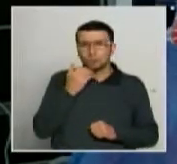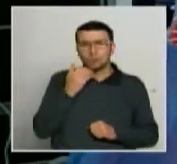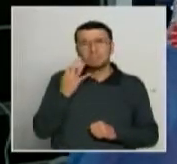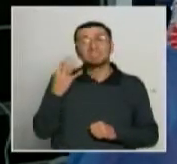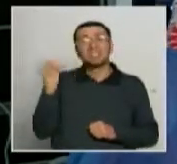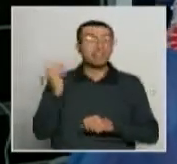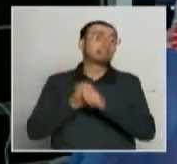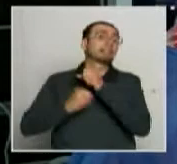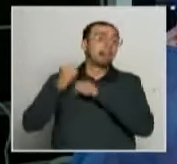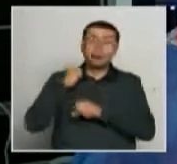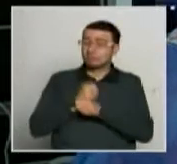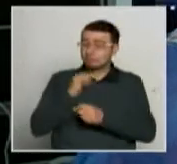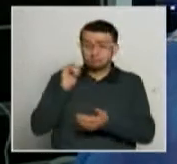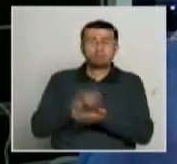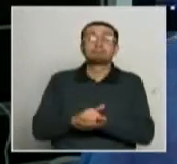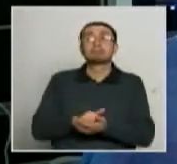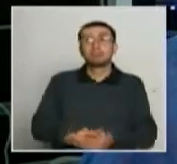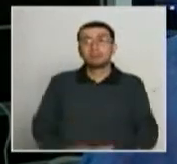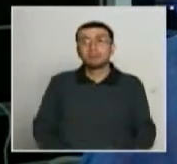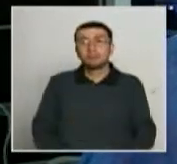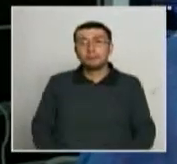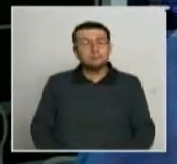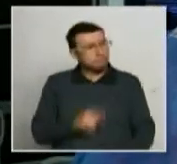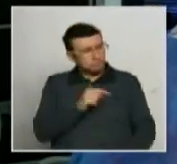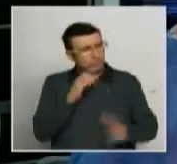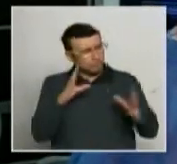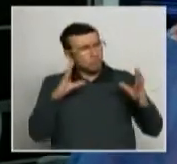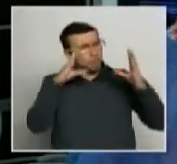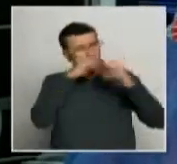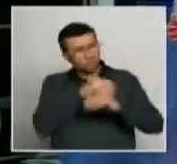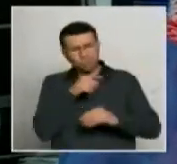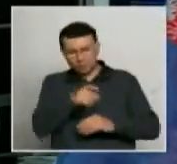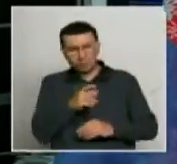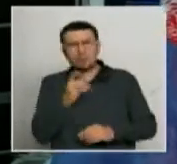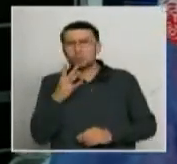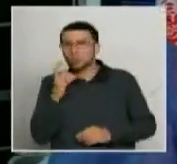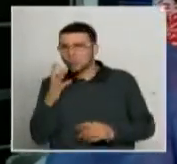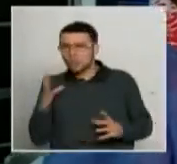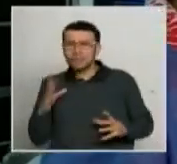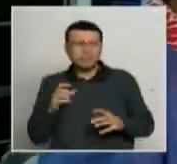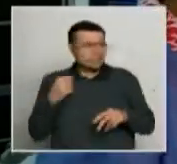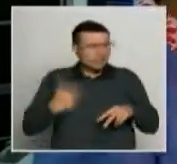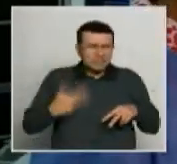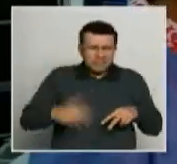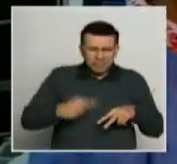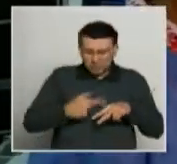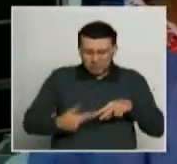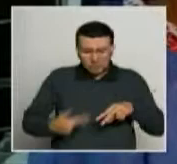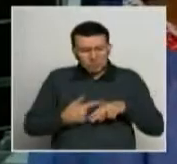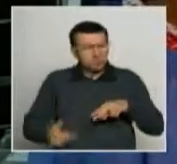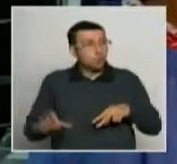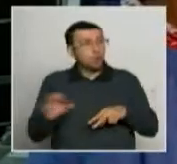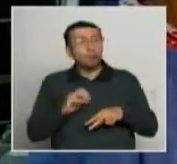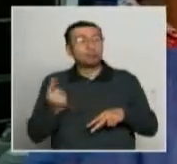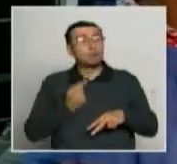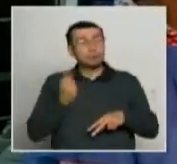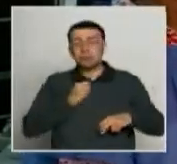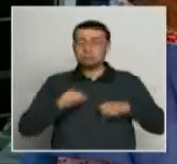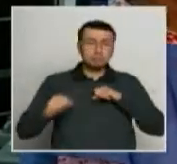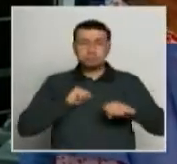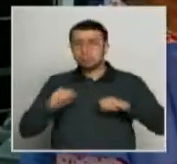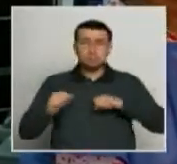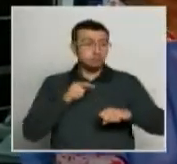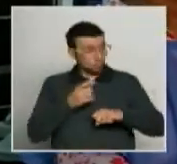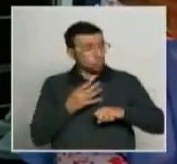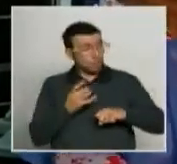30 años, más o menos. ¿En las noches a usted le duelen más las piernas, tiene calambres o es simplemente cuando está en la actividad